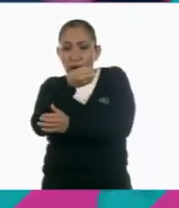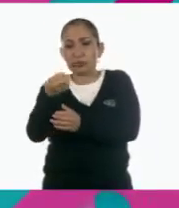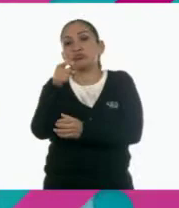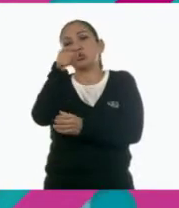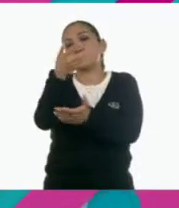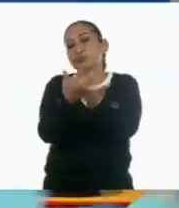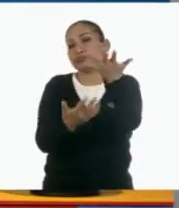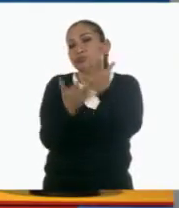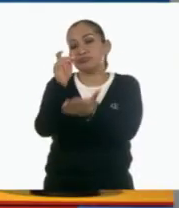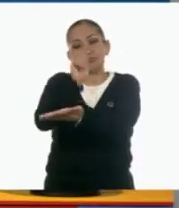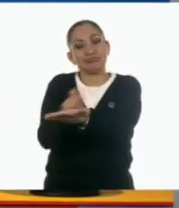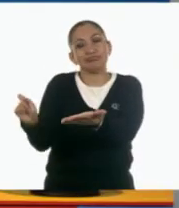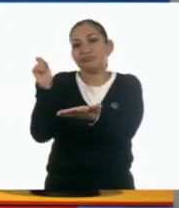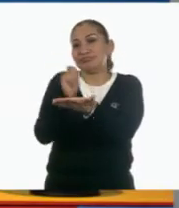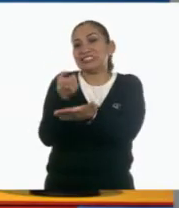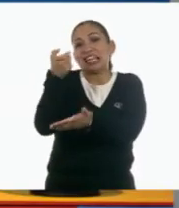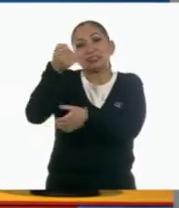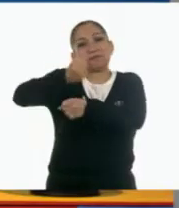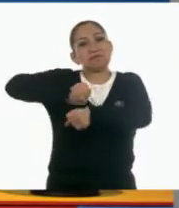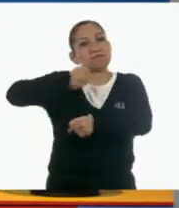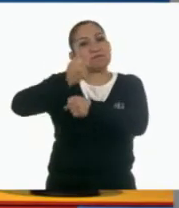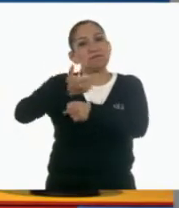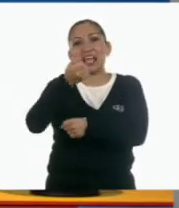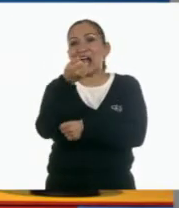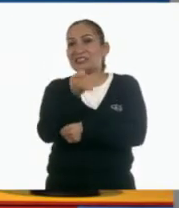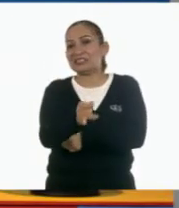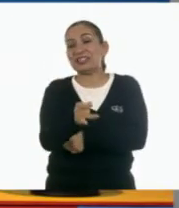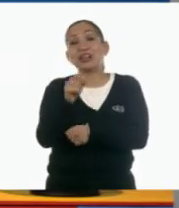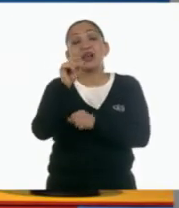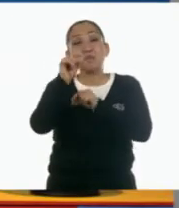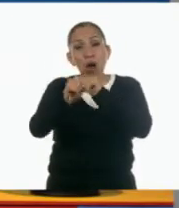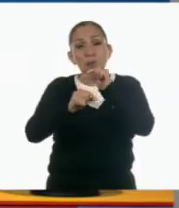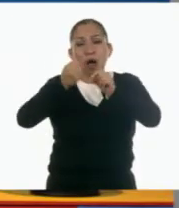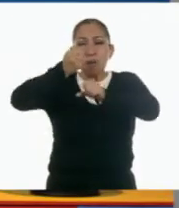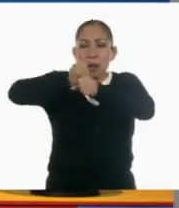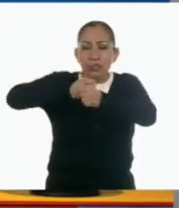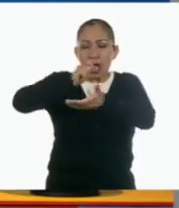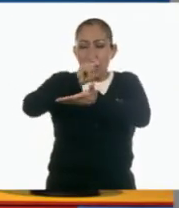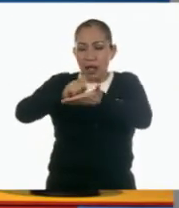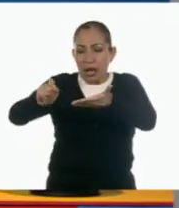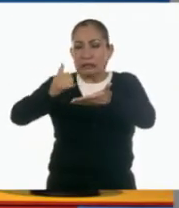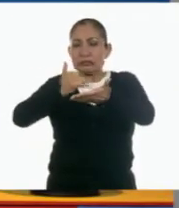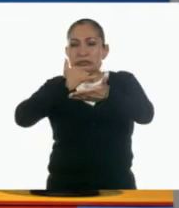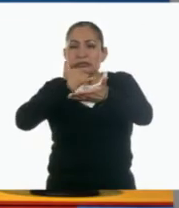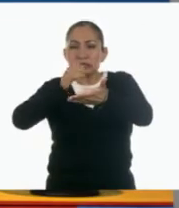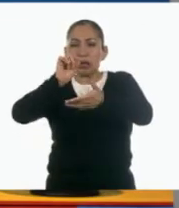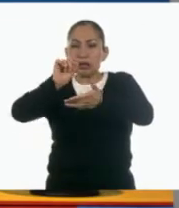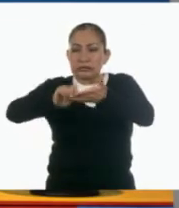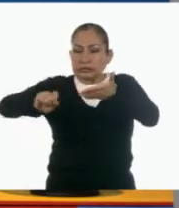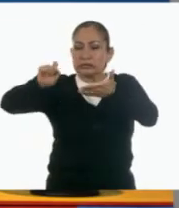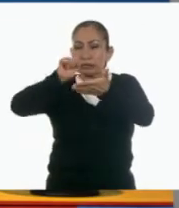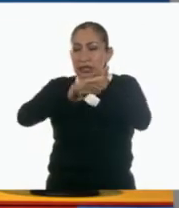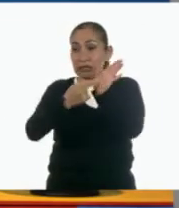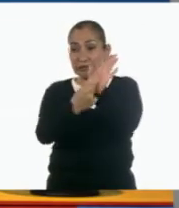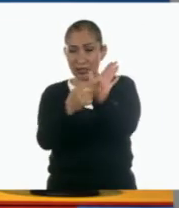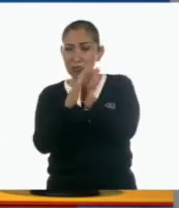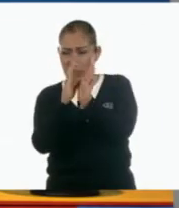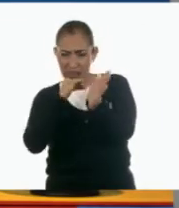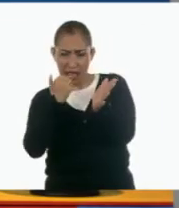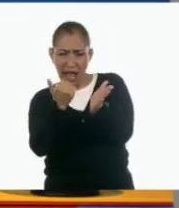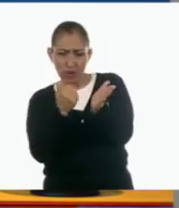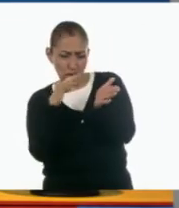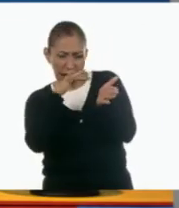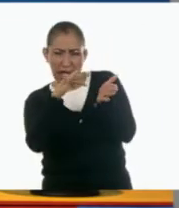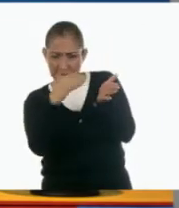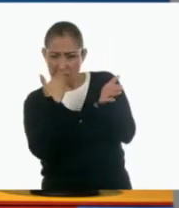redactar. Esa es la mejor manera. Conforme nosotros vamos practicando la redacción y si le damos a revisar nuestro texto a alguien